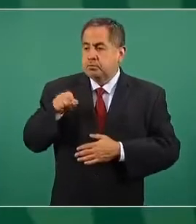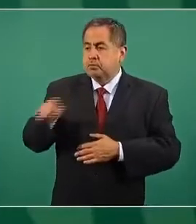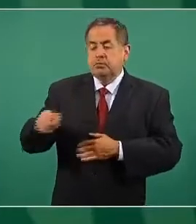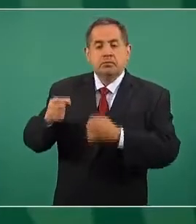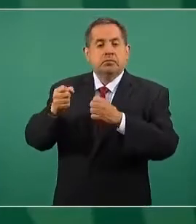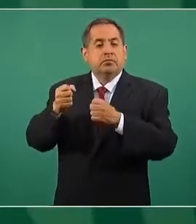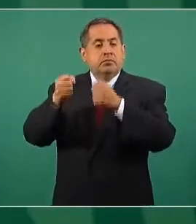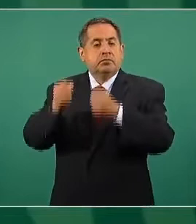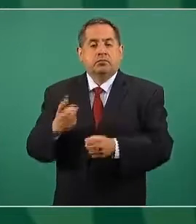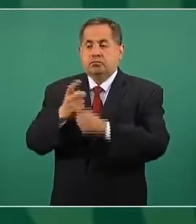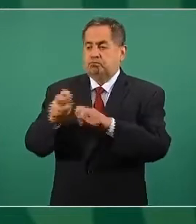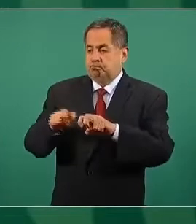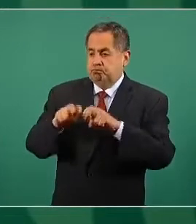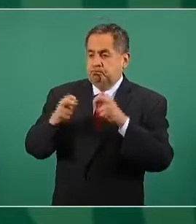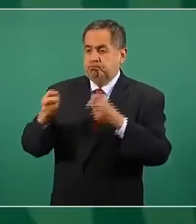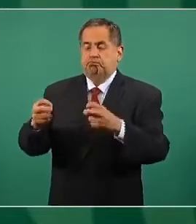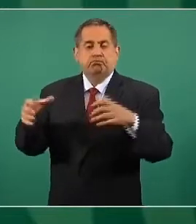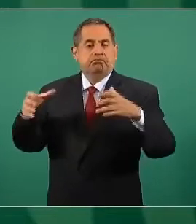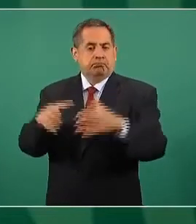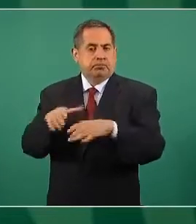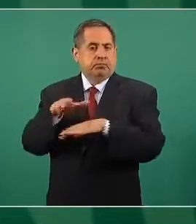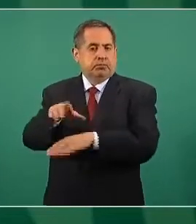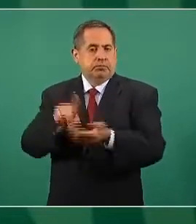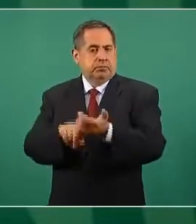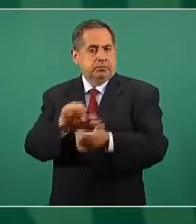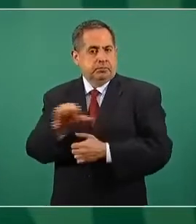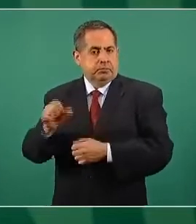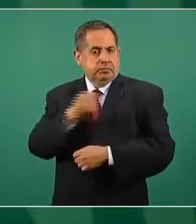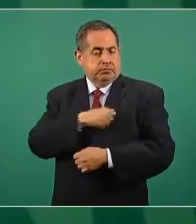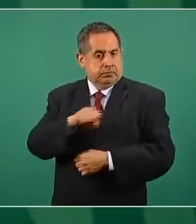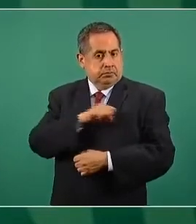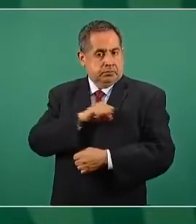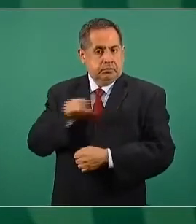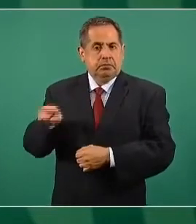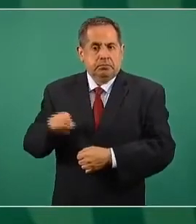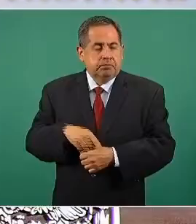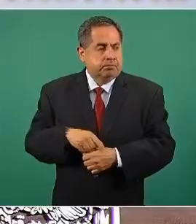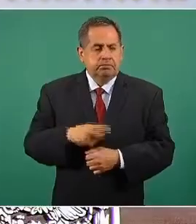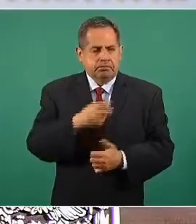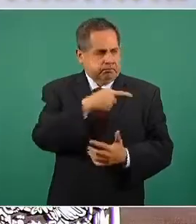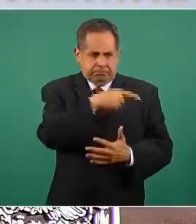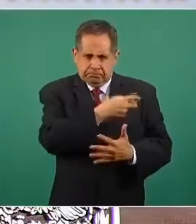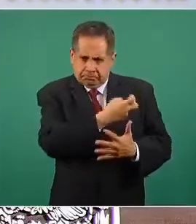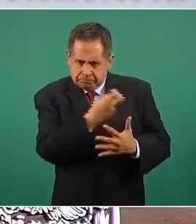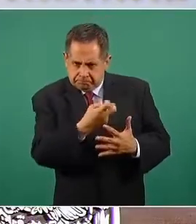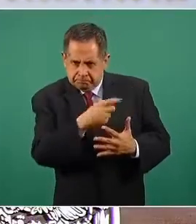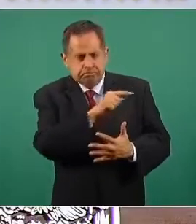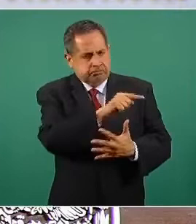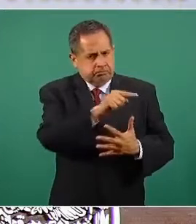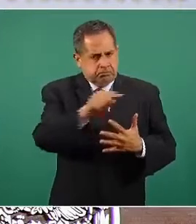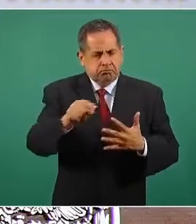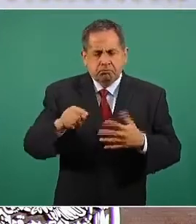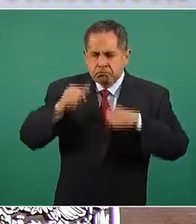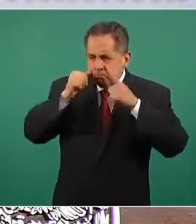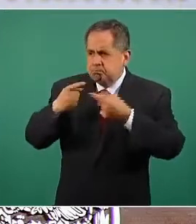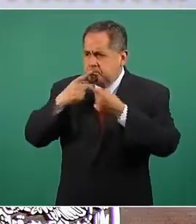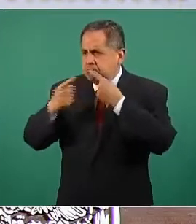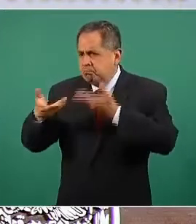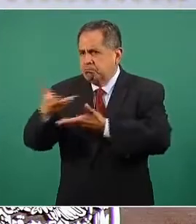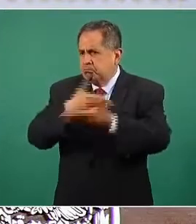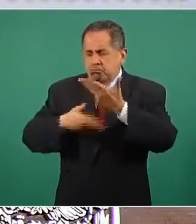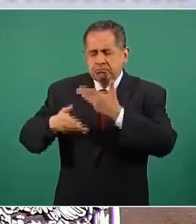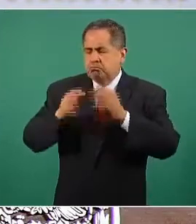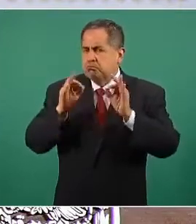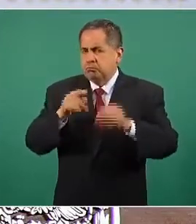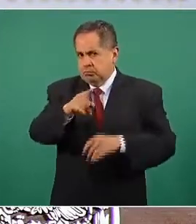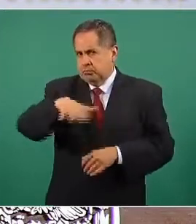salud, y desde luego que atendemos todos estos asuntos y prioritariamente a lo que tú estás